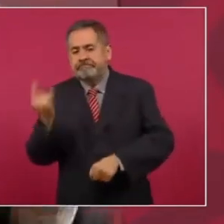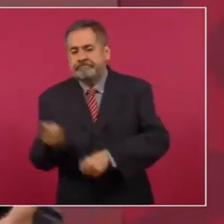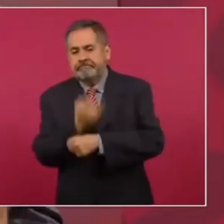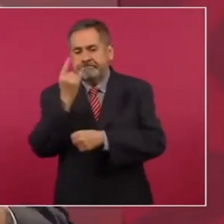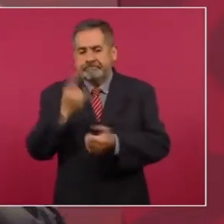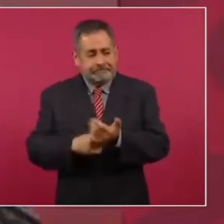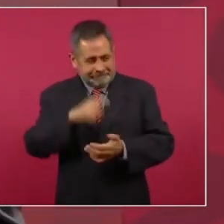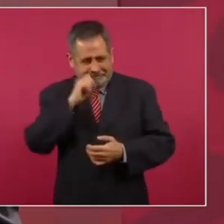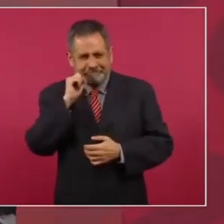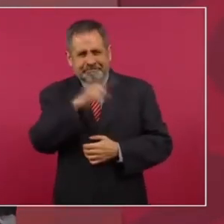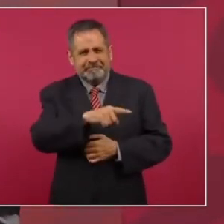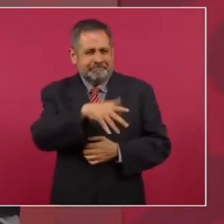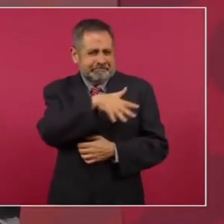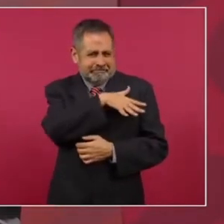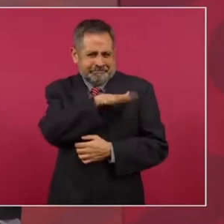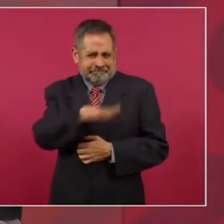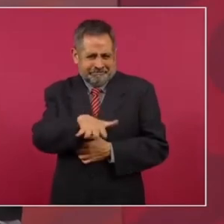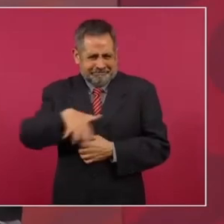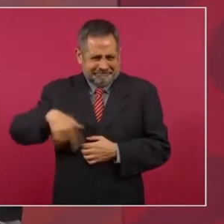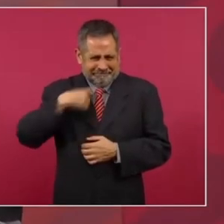general